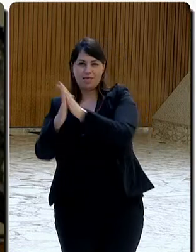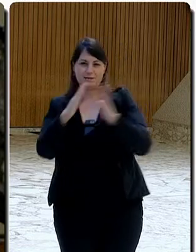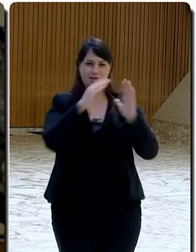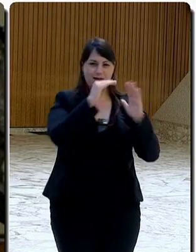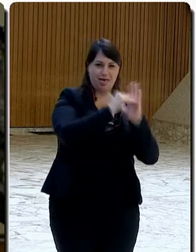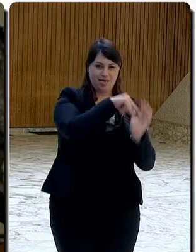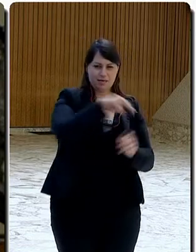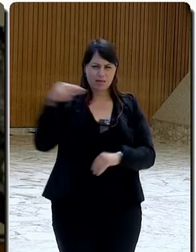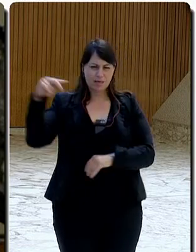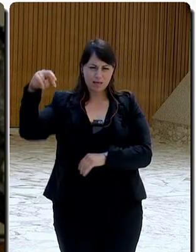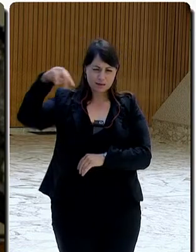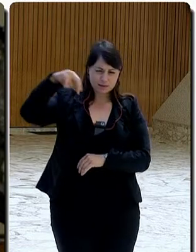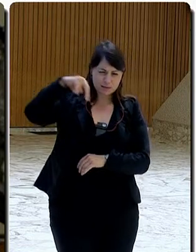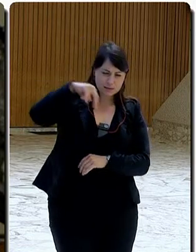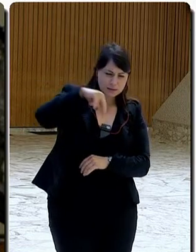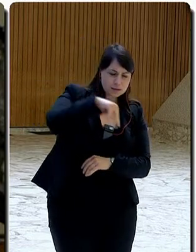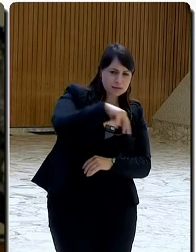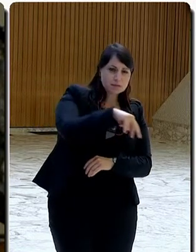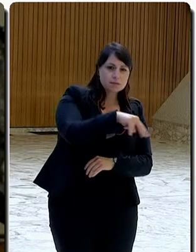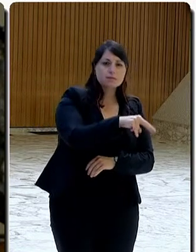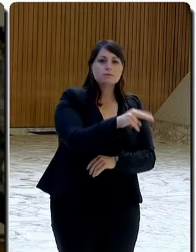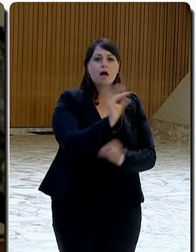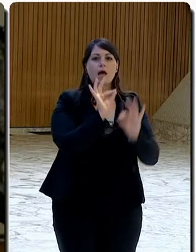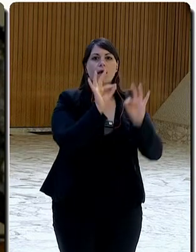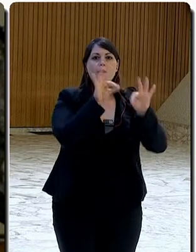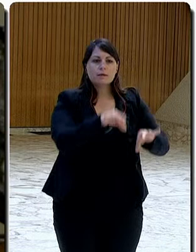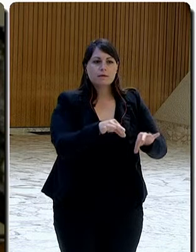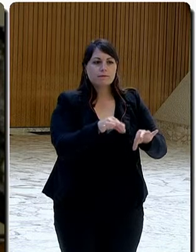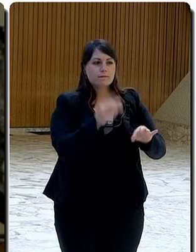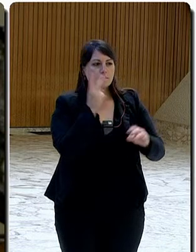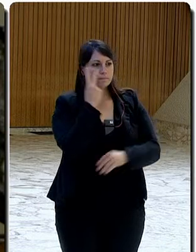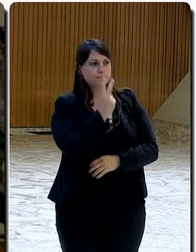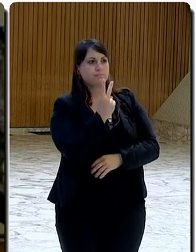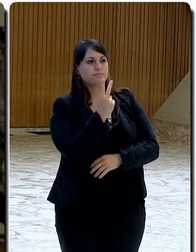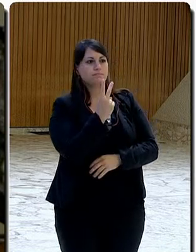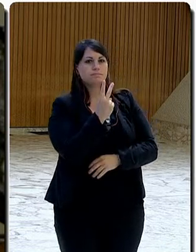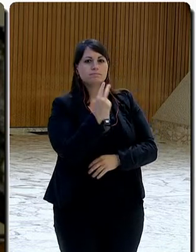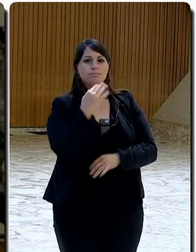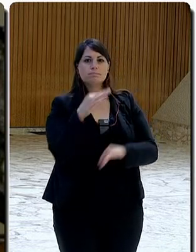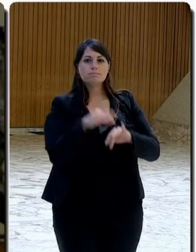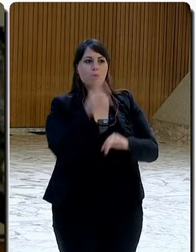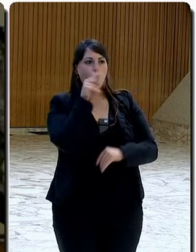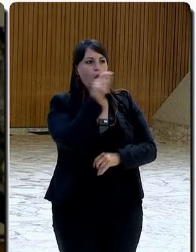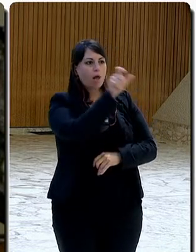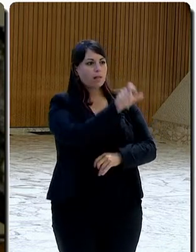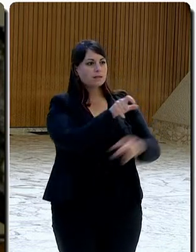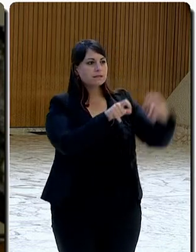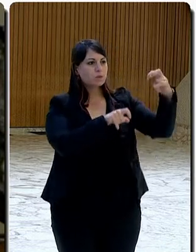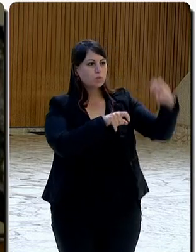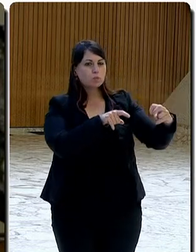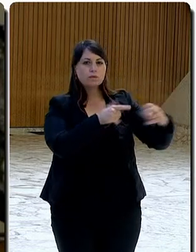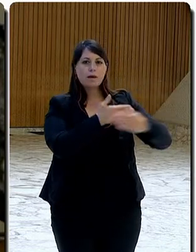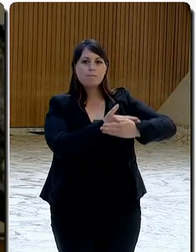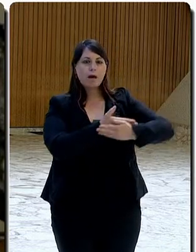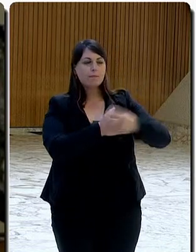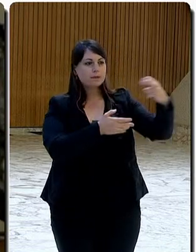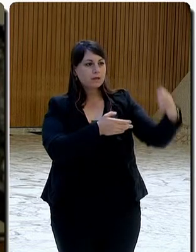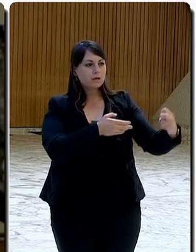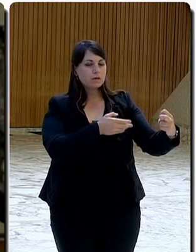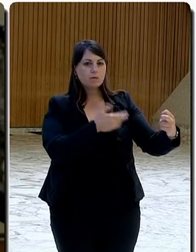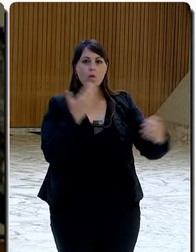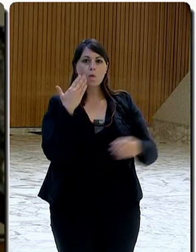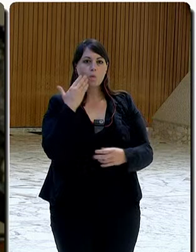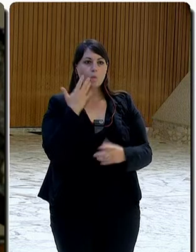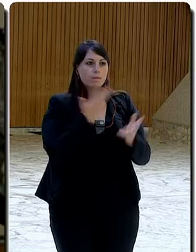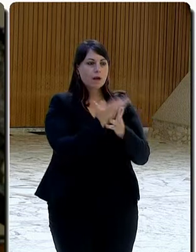sentada con el niño en brazos, y nuestro hombre no pudo contar lo ocurrido a María, porque ella no le dejó